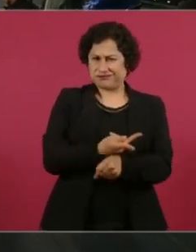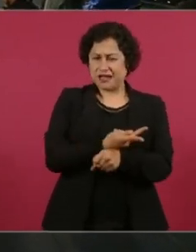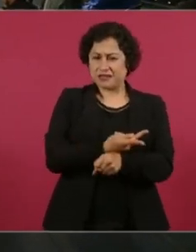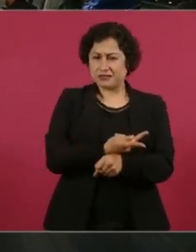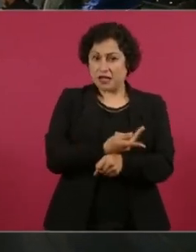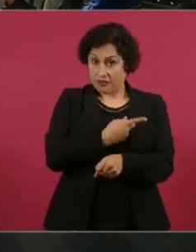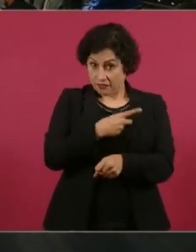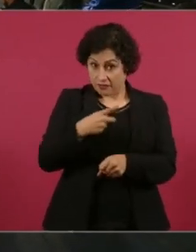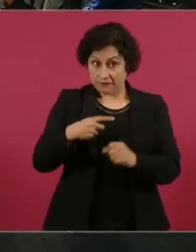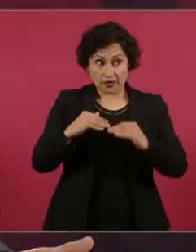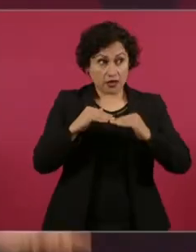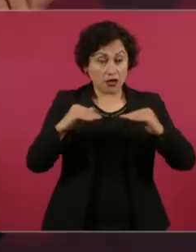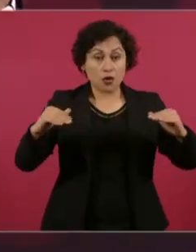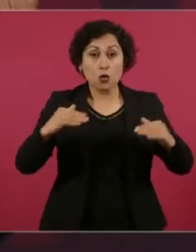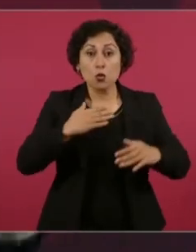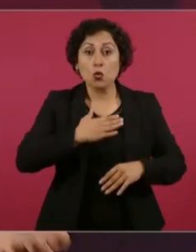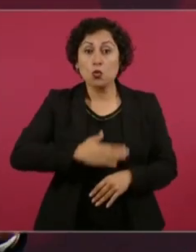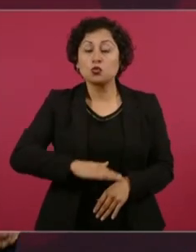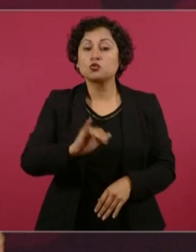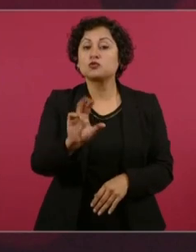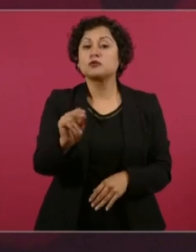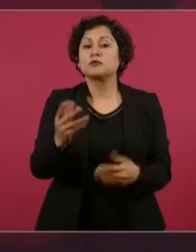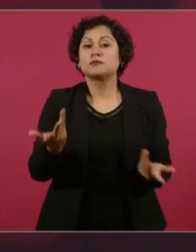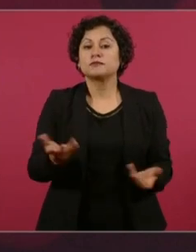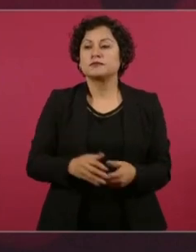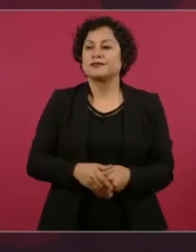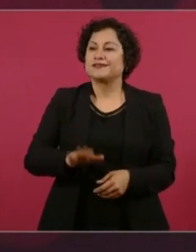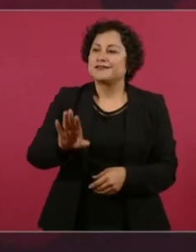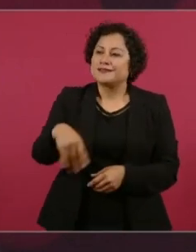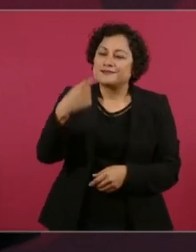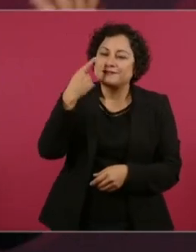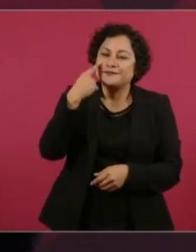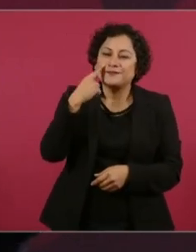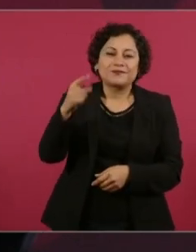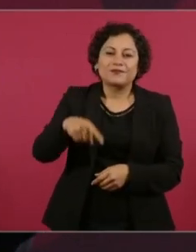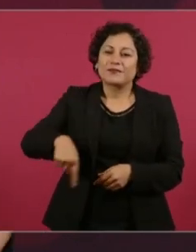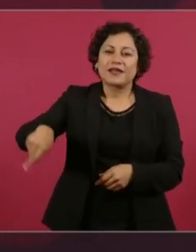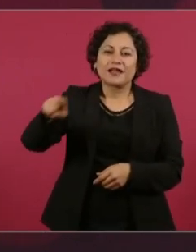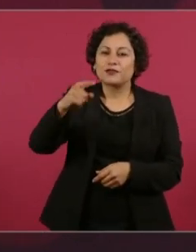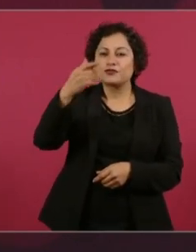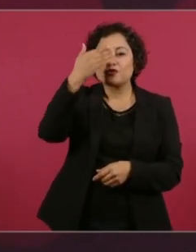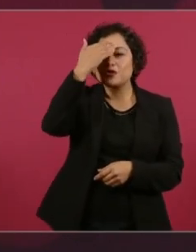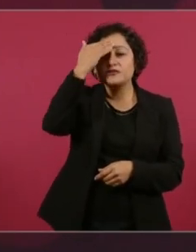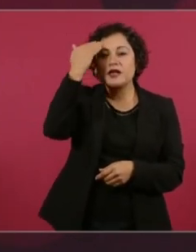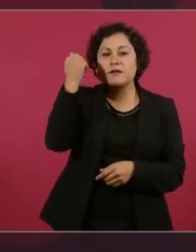No, porque además es que no se dan cuenta de que ayudan.